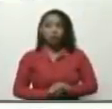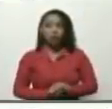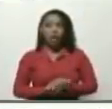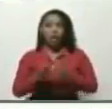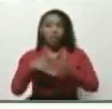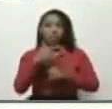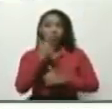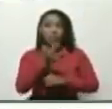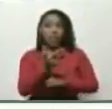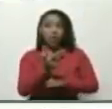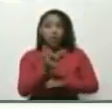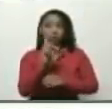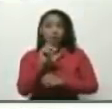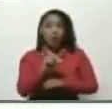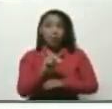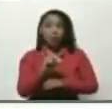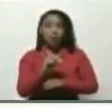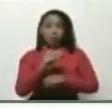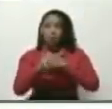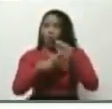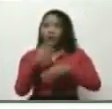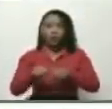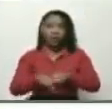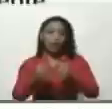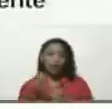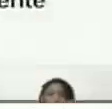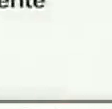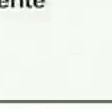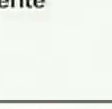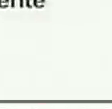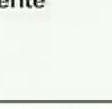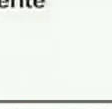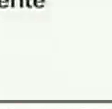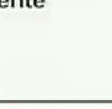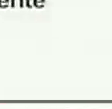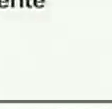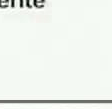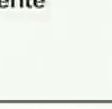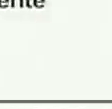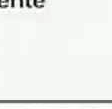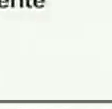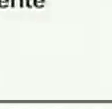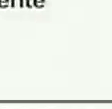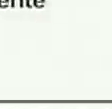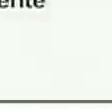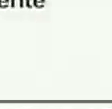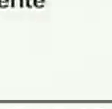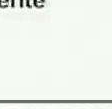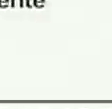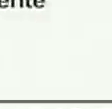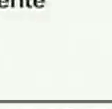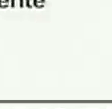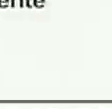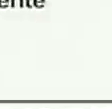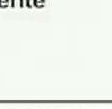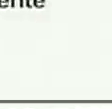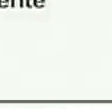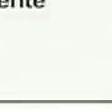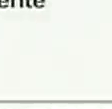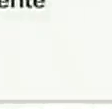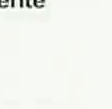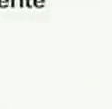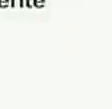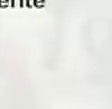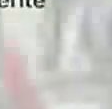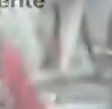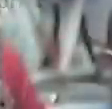Después dijo Ulpiano también, no hacer daño a los demás. Y después dijo también, vivir honestamente. También Diógenes